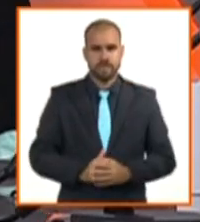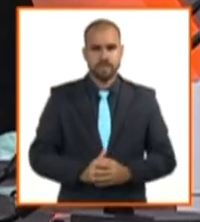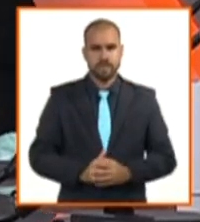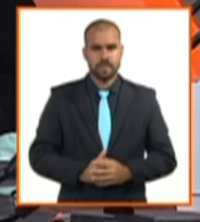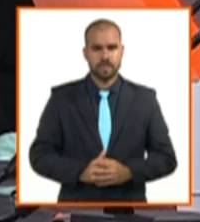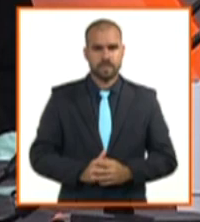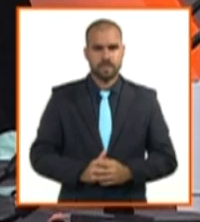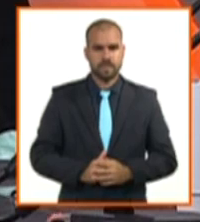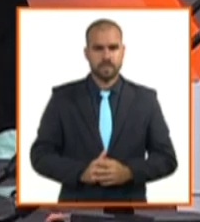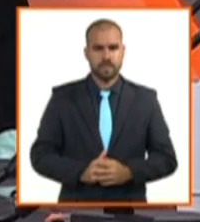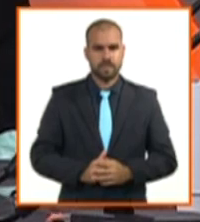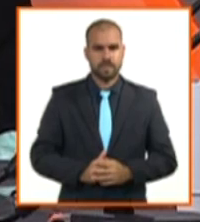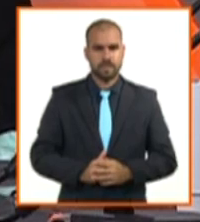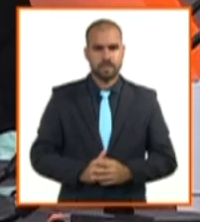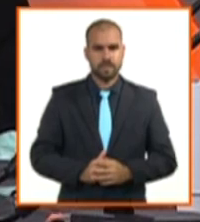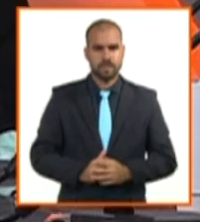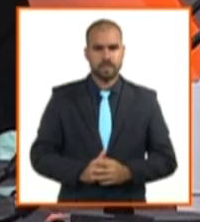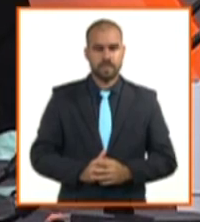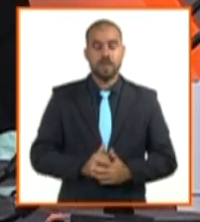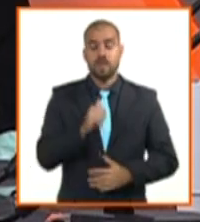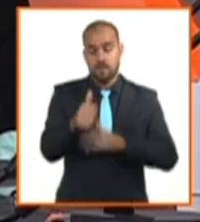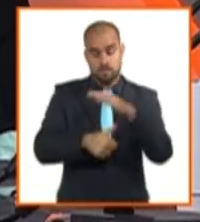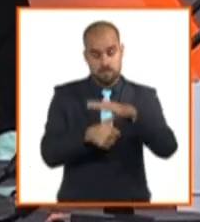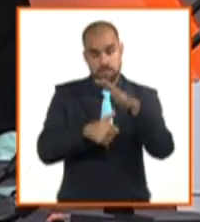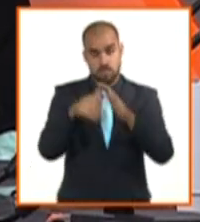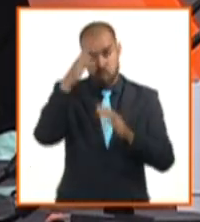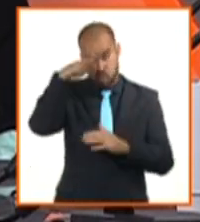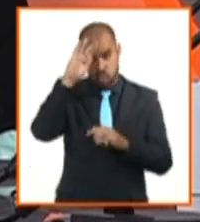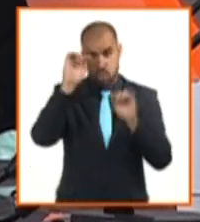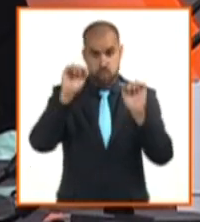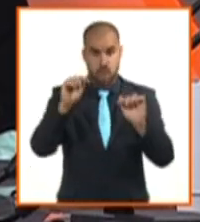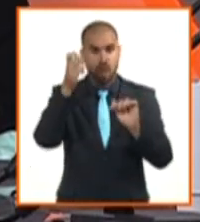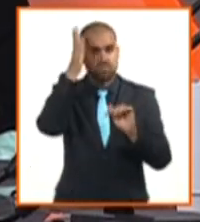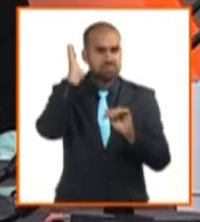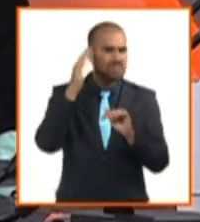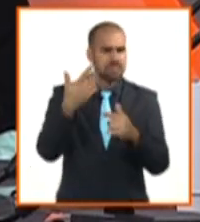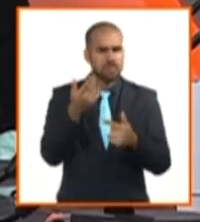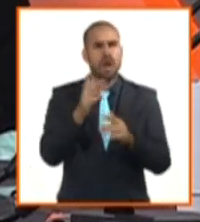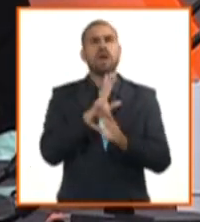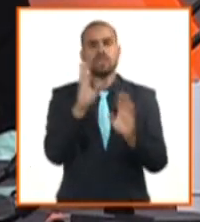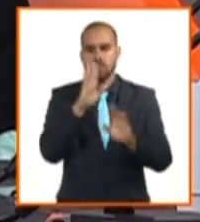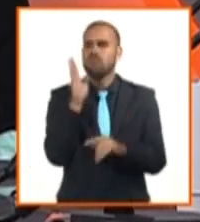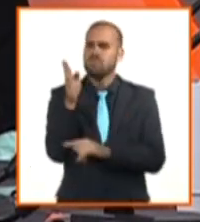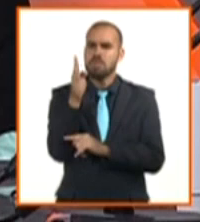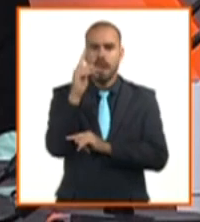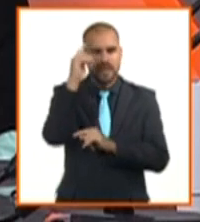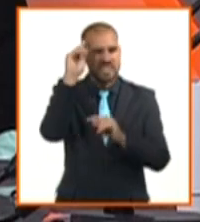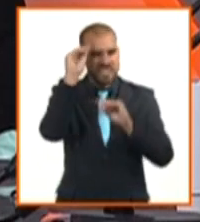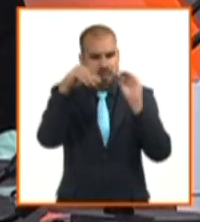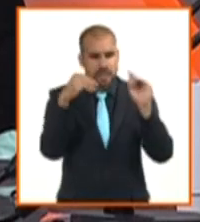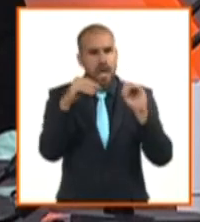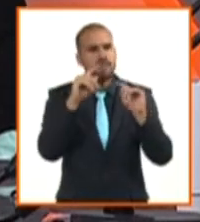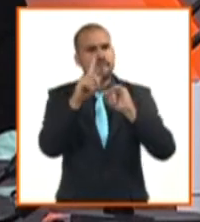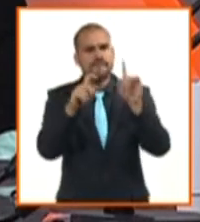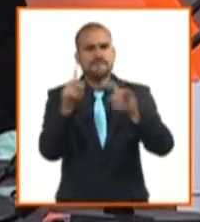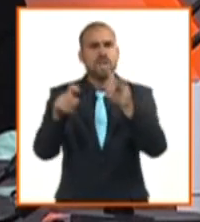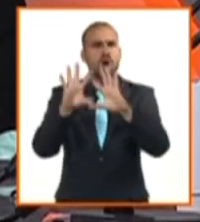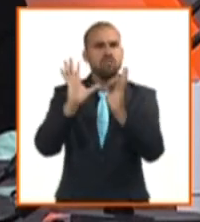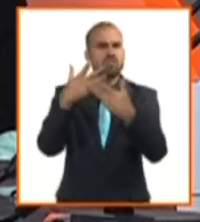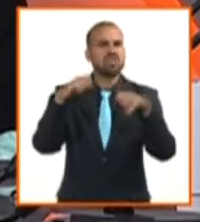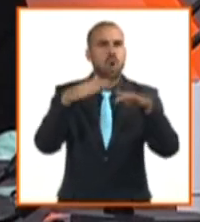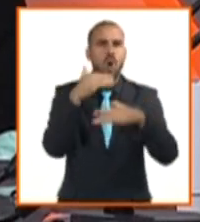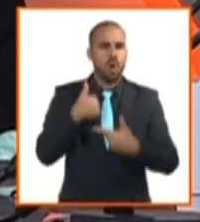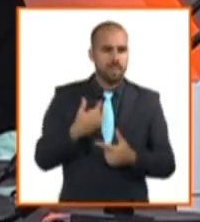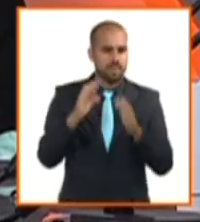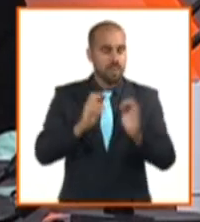de nuestro partido ha estado al tanto de toda la situación también los principales dirigentes del